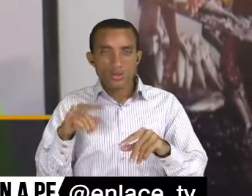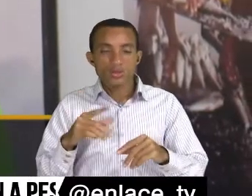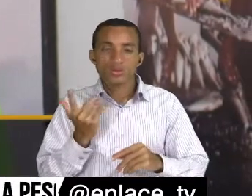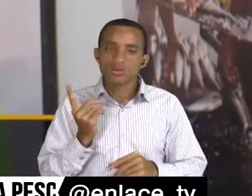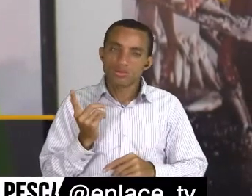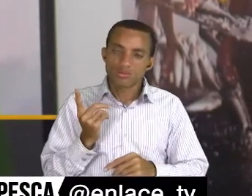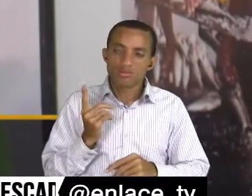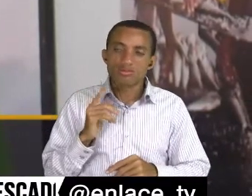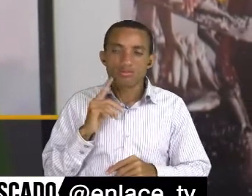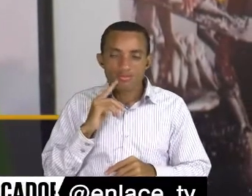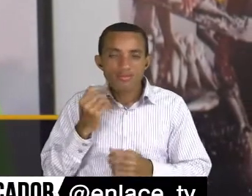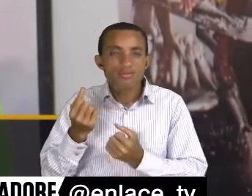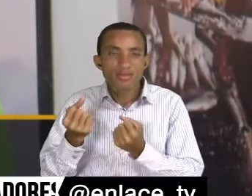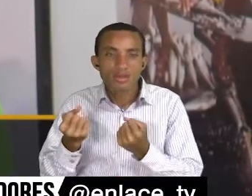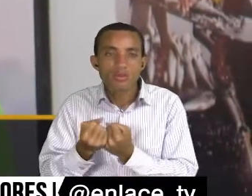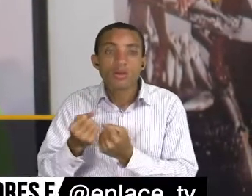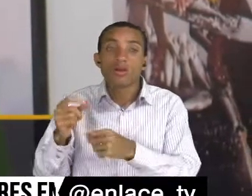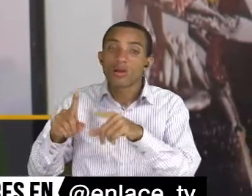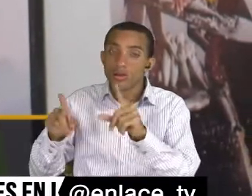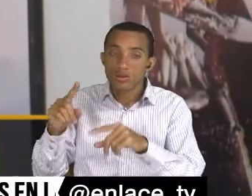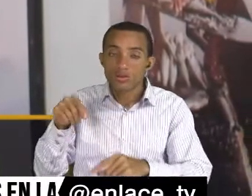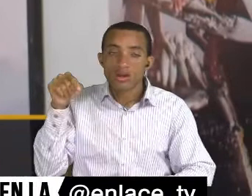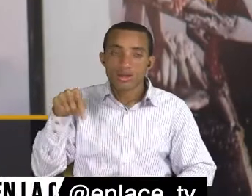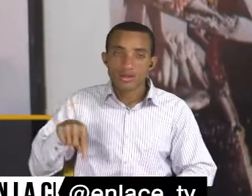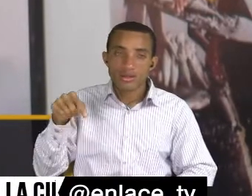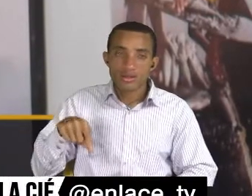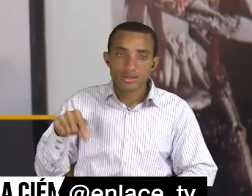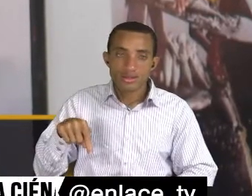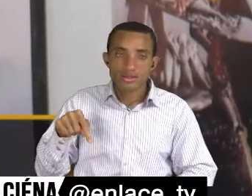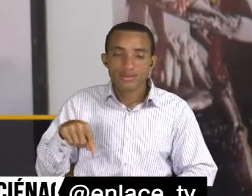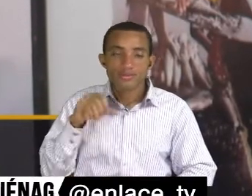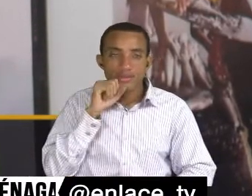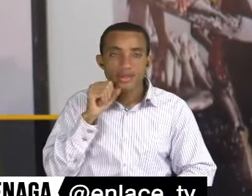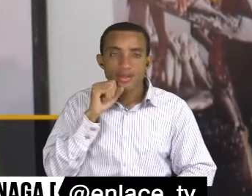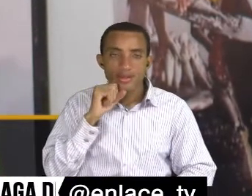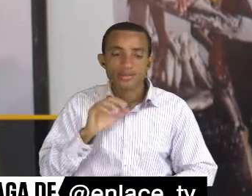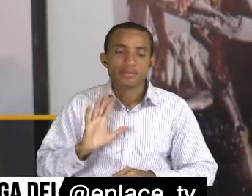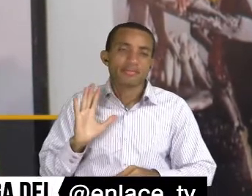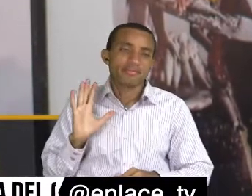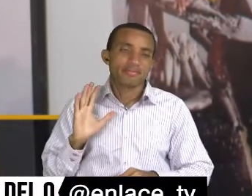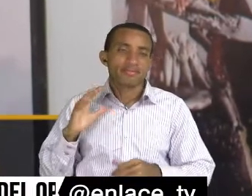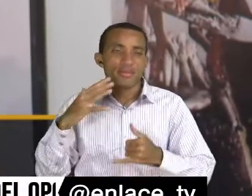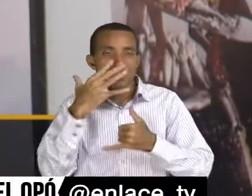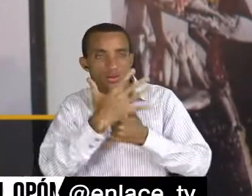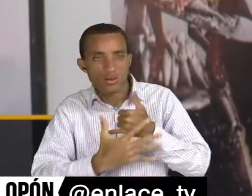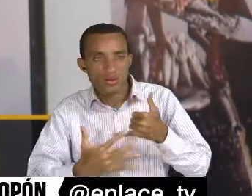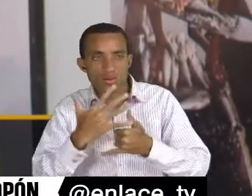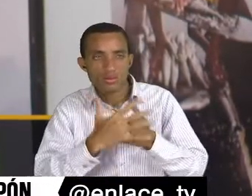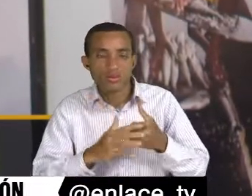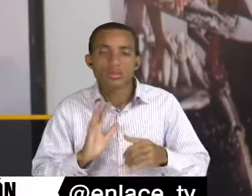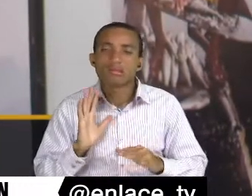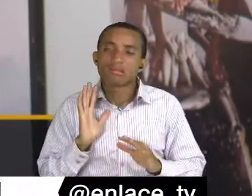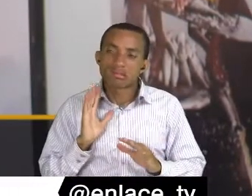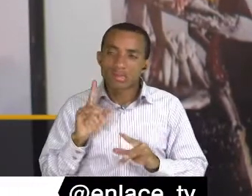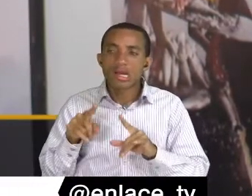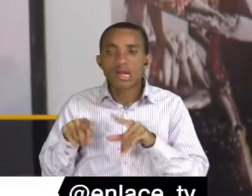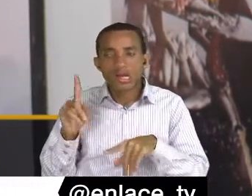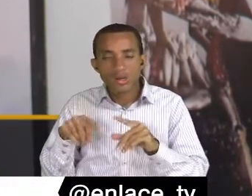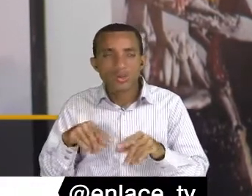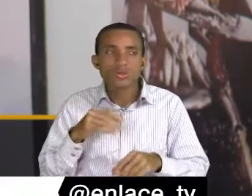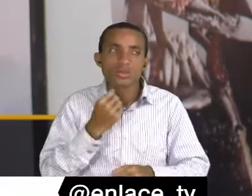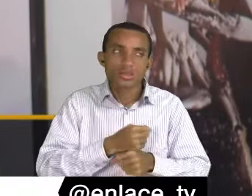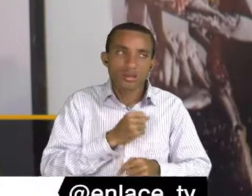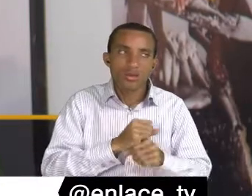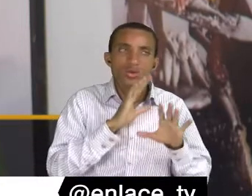narcotráfico históricamente aquí en Barranca Bermeja y en el país se ha involucrado a los funcionarios públicos.